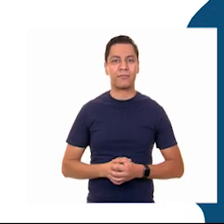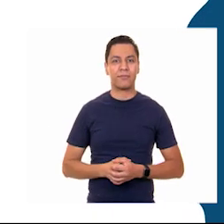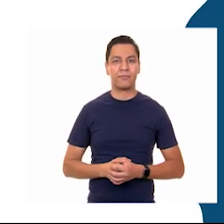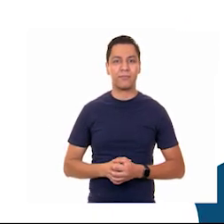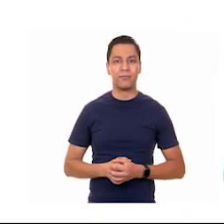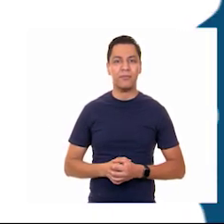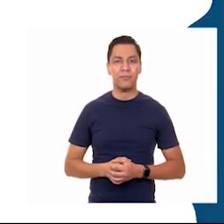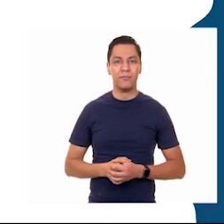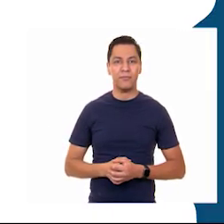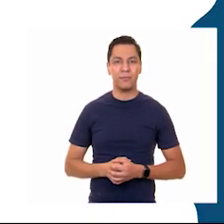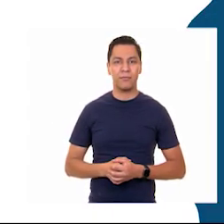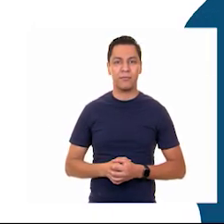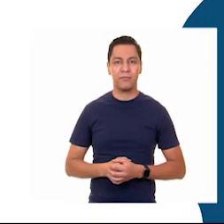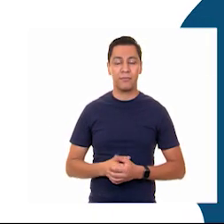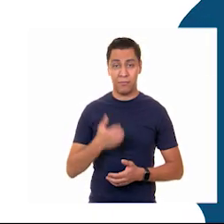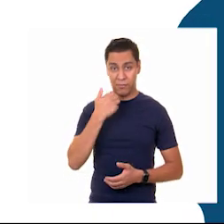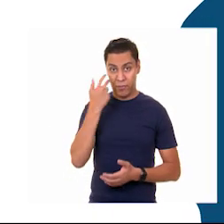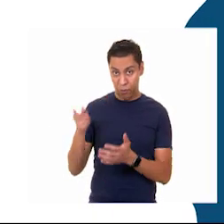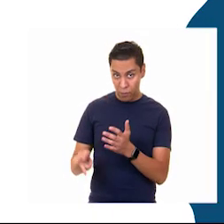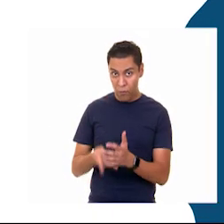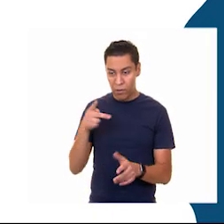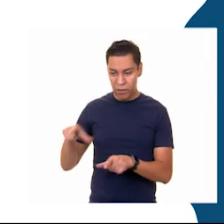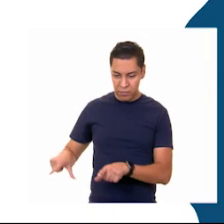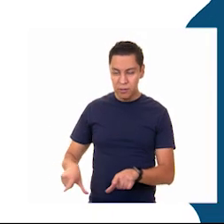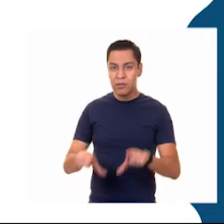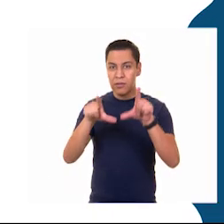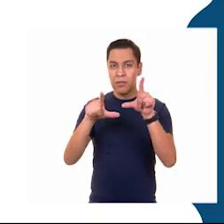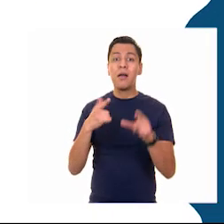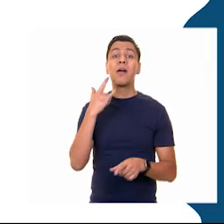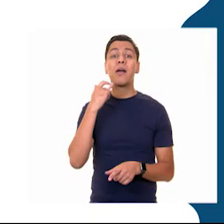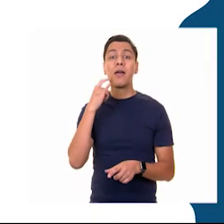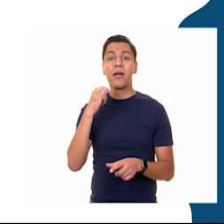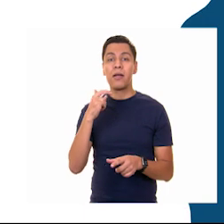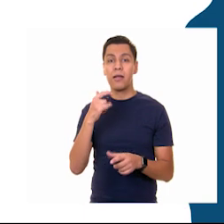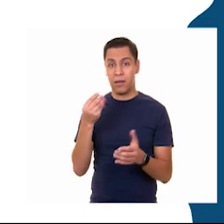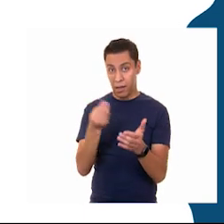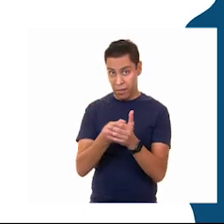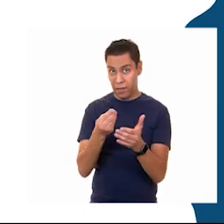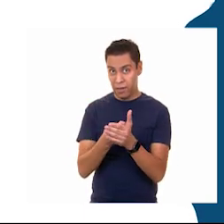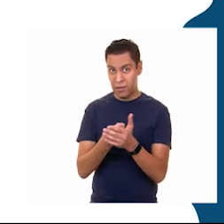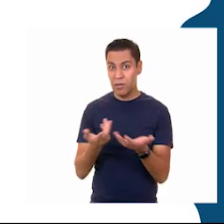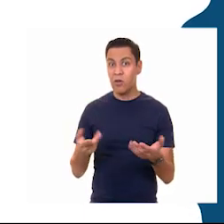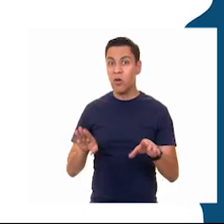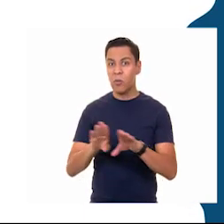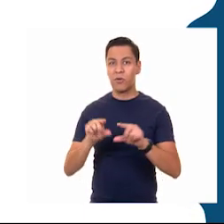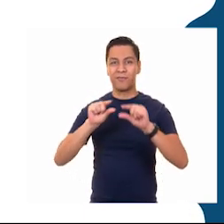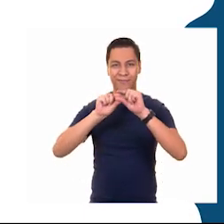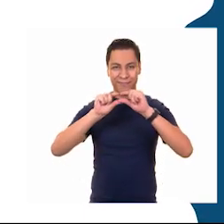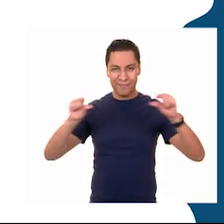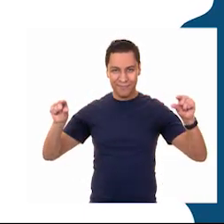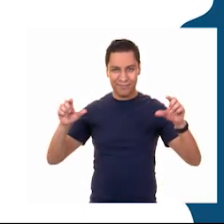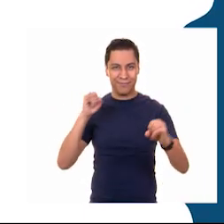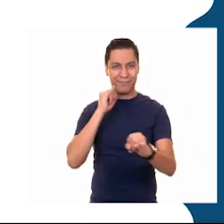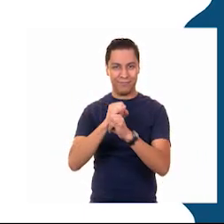conalitech.sep.gov.mx. Si quieres volver a ver los programas de Aprende en Casa, los puedes encontrar en la siguiente liga: